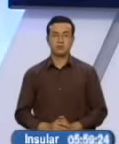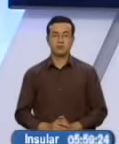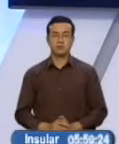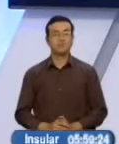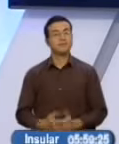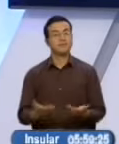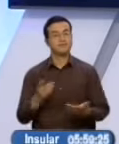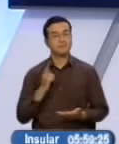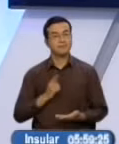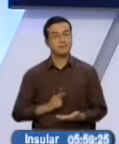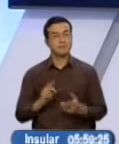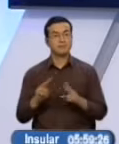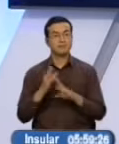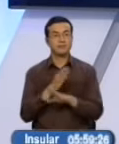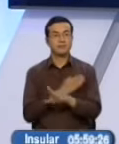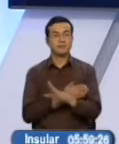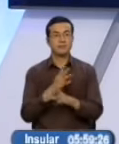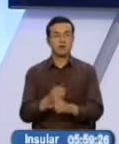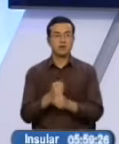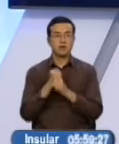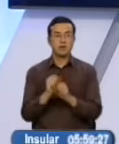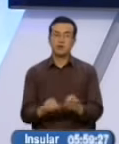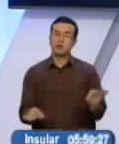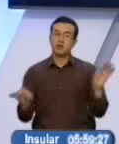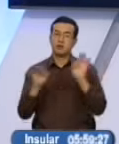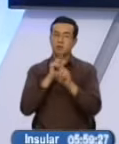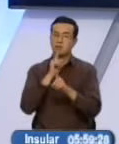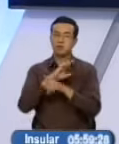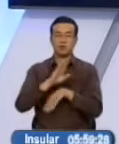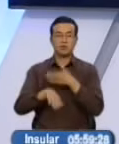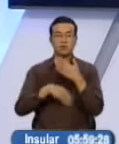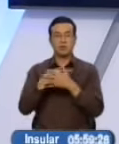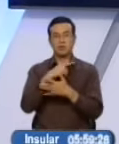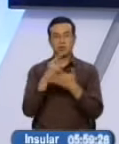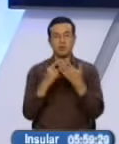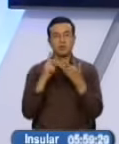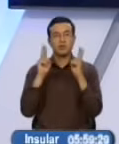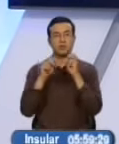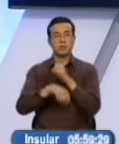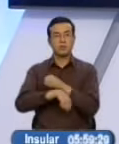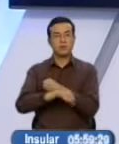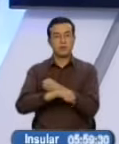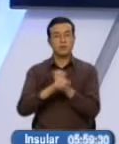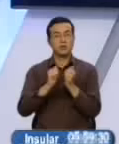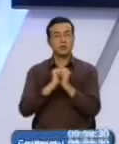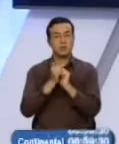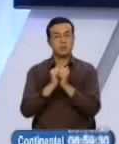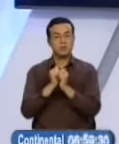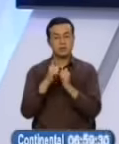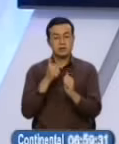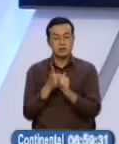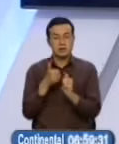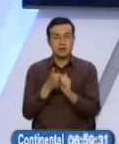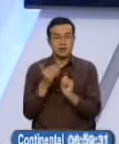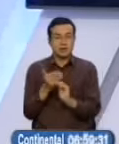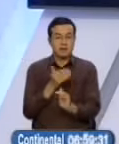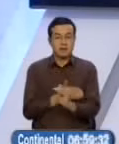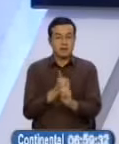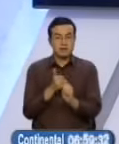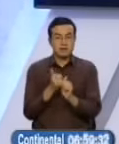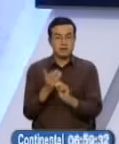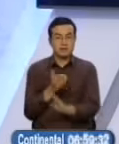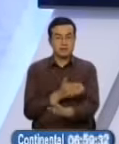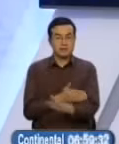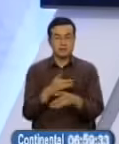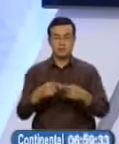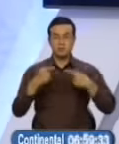Allí los detalles, tanto de la previa seguridad y por supuesto todo lo que se está rigiendo en el aspecto deportivo, que minutos antes de este encuentro, horas antes de este